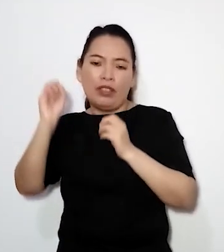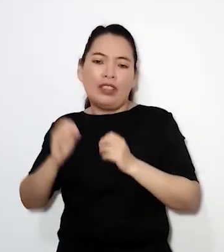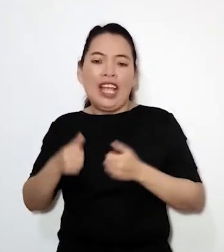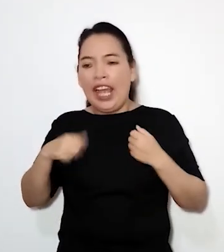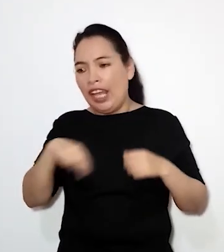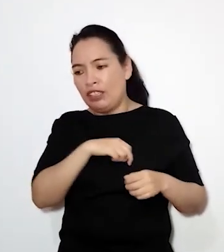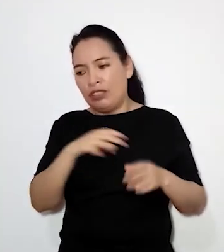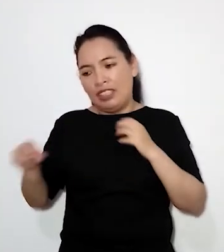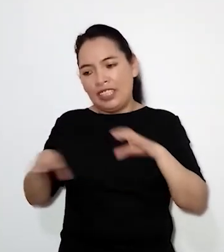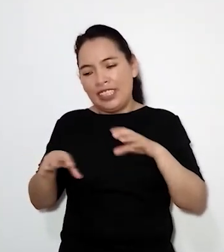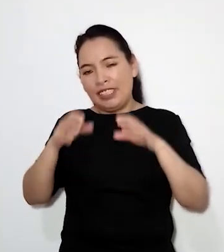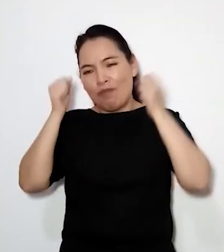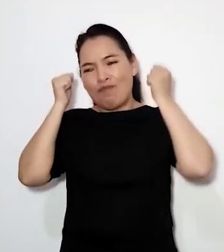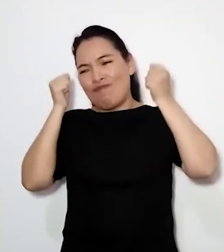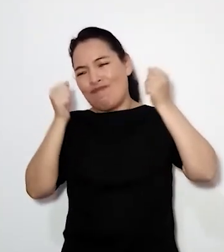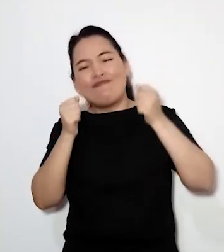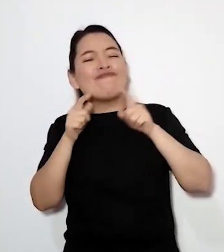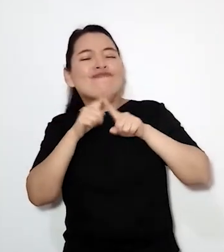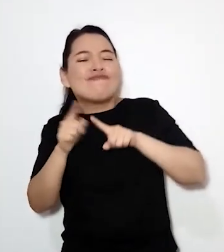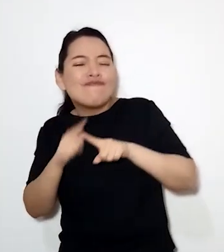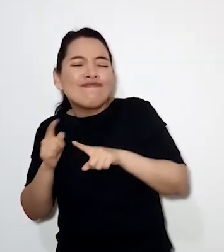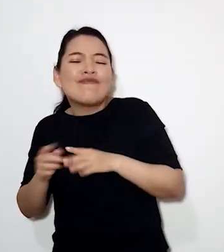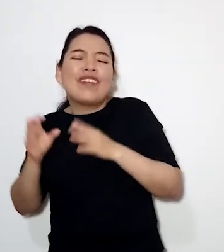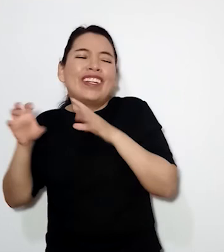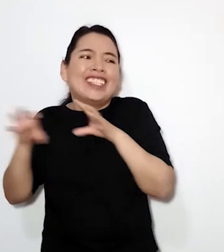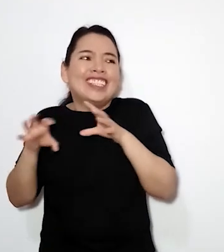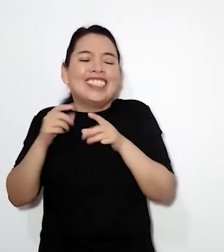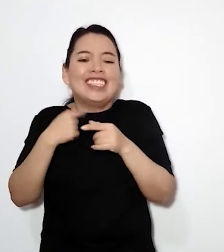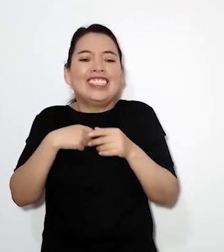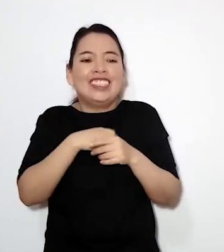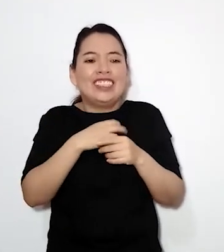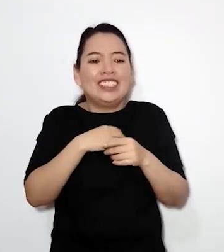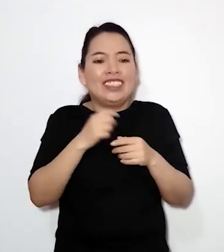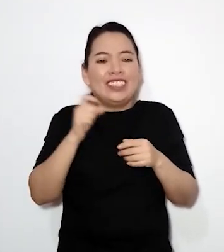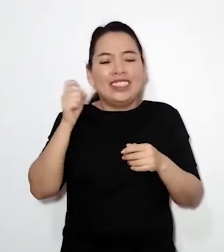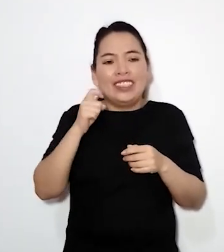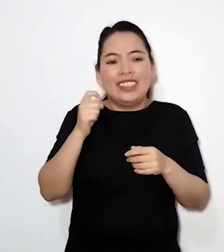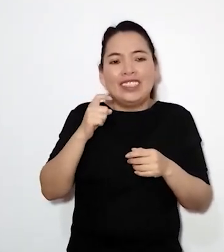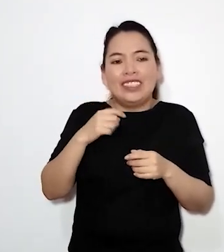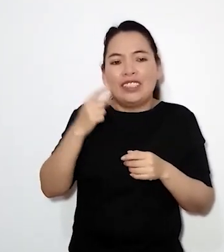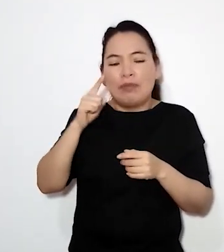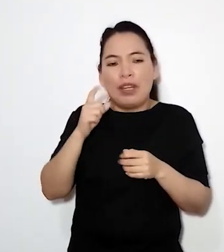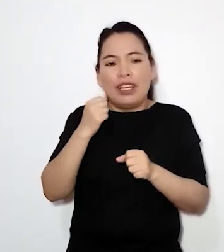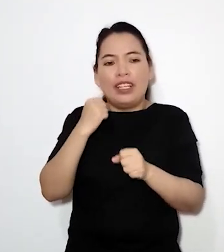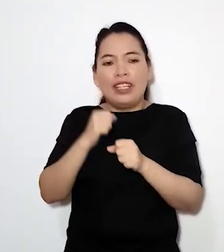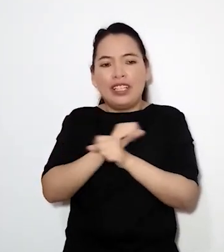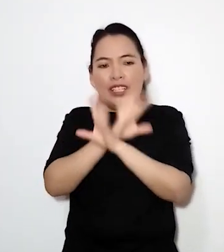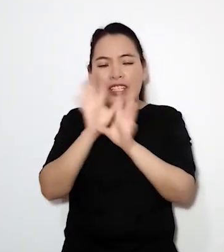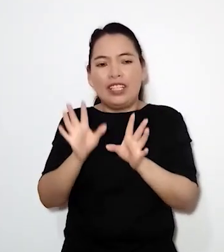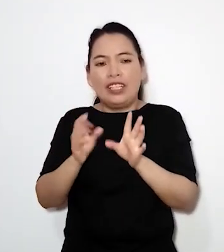punto que había levantado José antes, trabajar en red para crear un movimiento grande que realmente esté